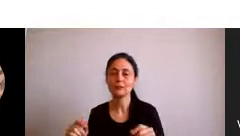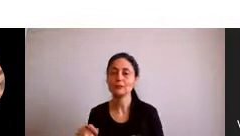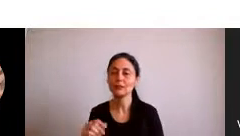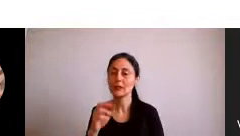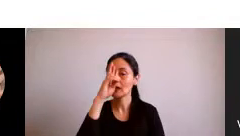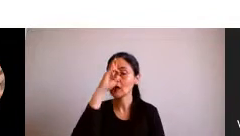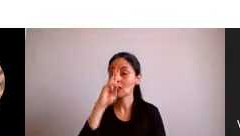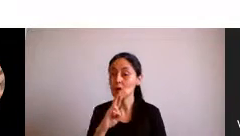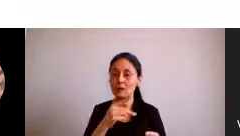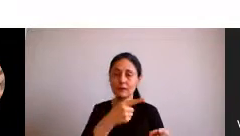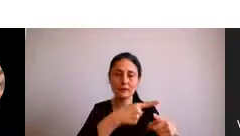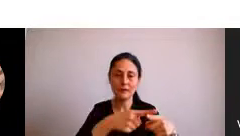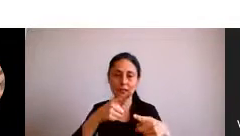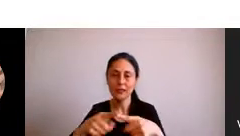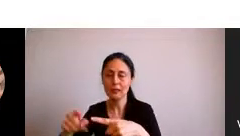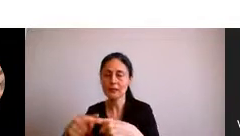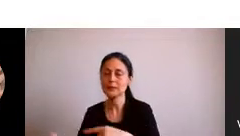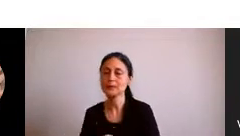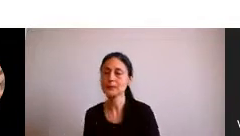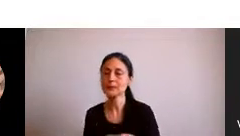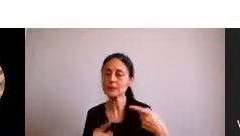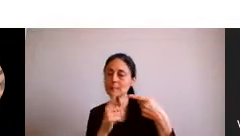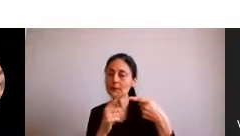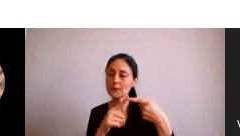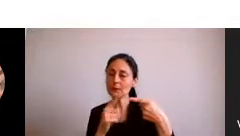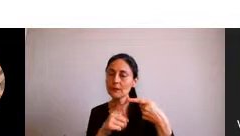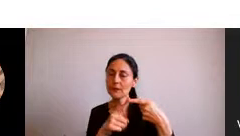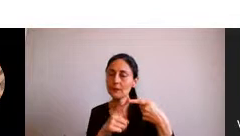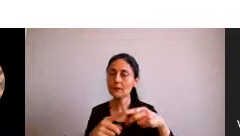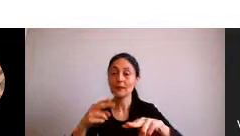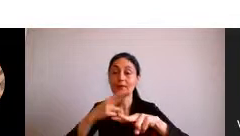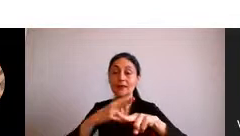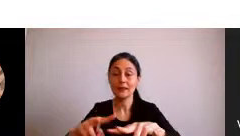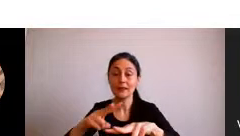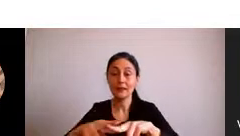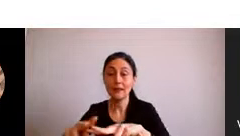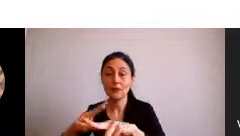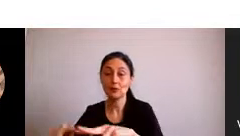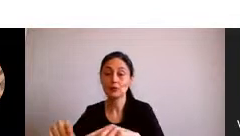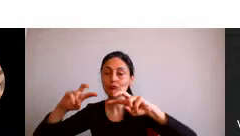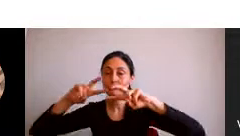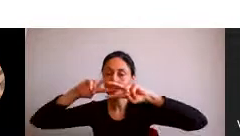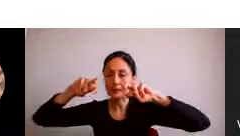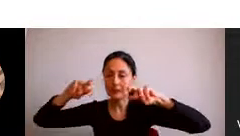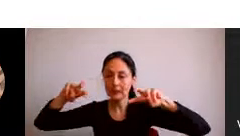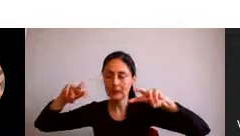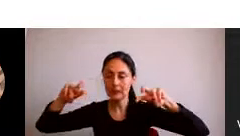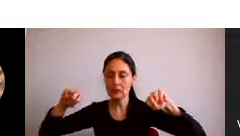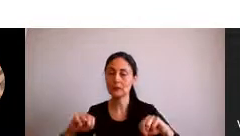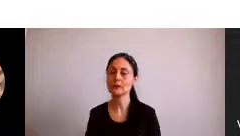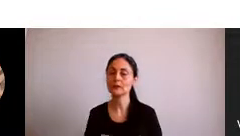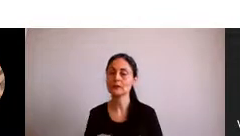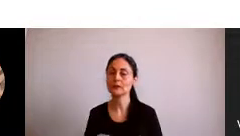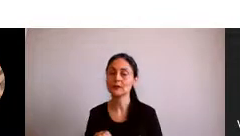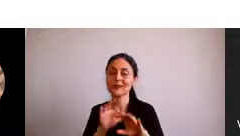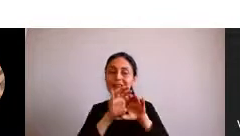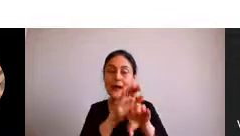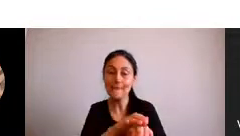¿ya? Entre ellos está asociado a la ejecución y el apoyo diagnóstico. Es parte del equipo, ¿cierto?, que realiza el apoyo